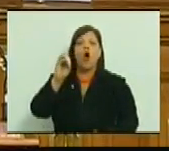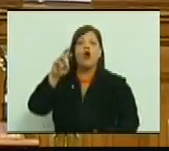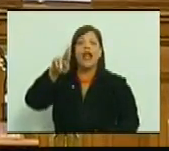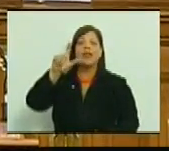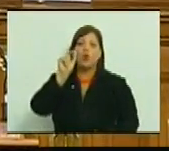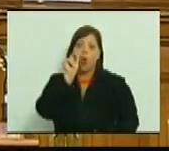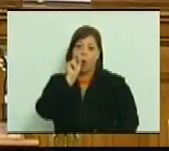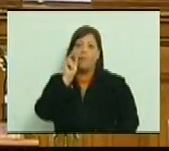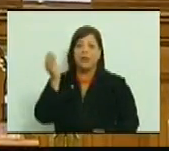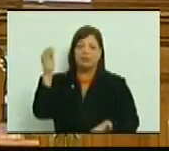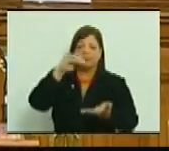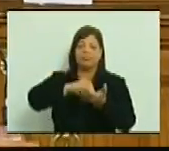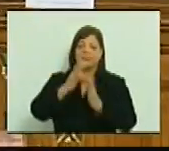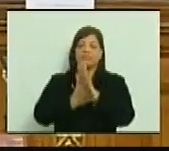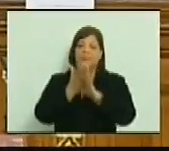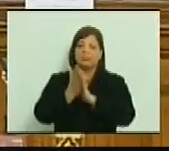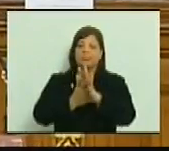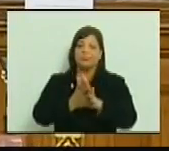Camacho.